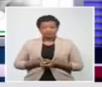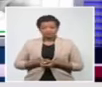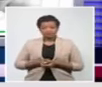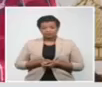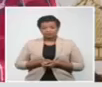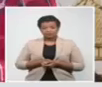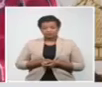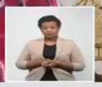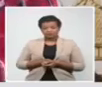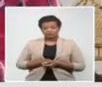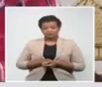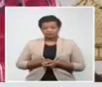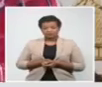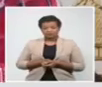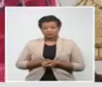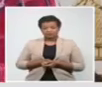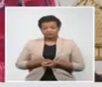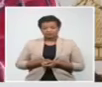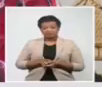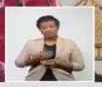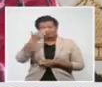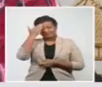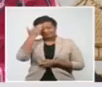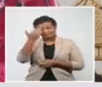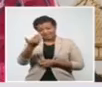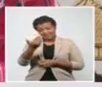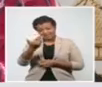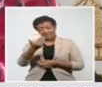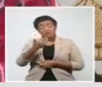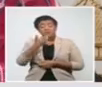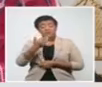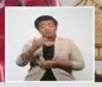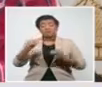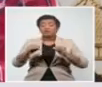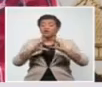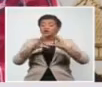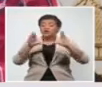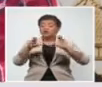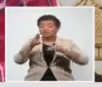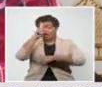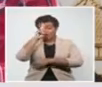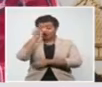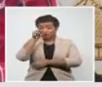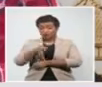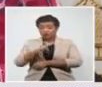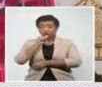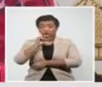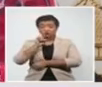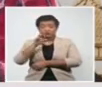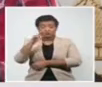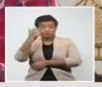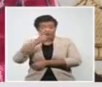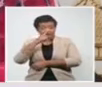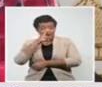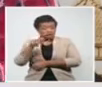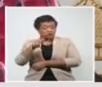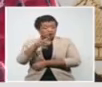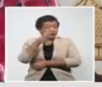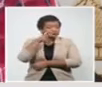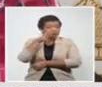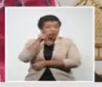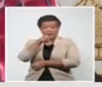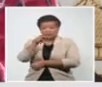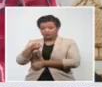días. Gracias, Gisela. Muy buenos días para ti, para el doctor Francisco Durán y para toda la teleaudiencia nacional. Como